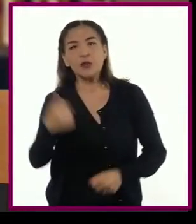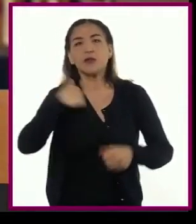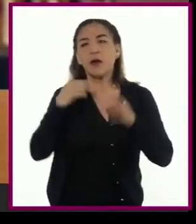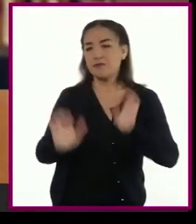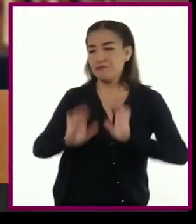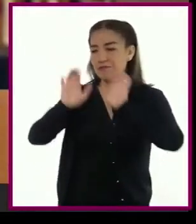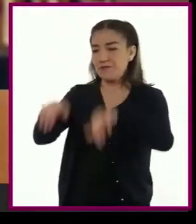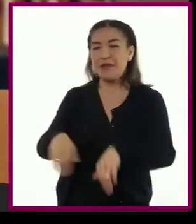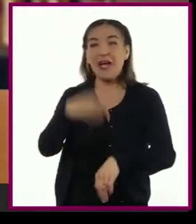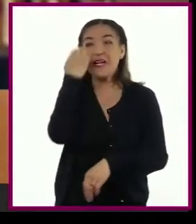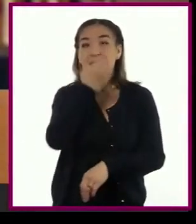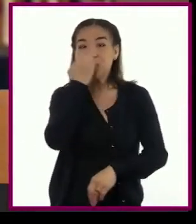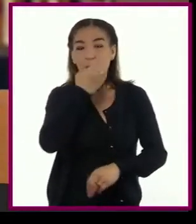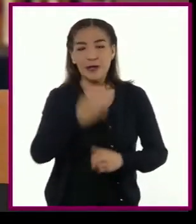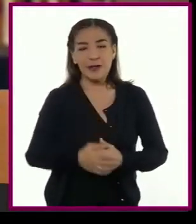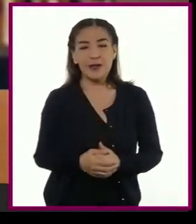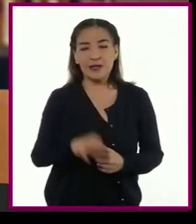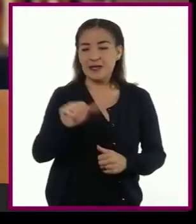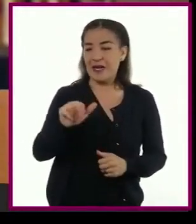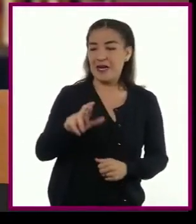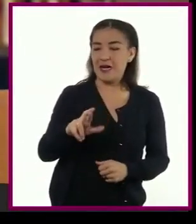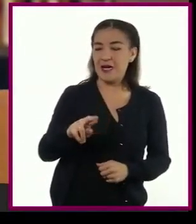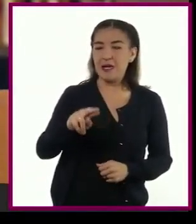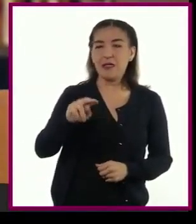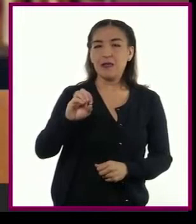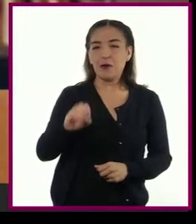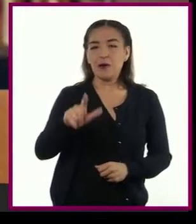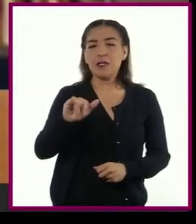al Collegium Carolinum en